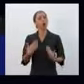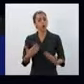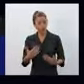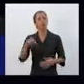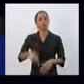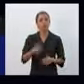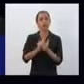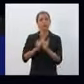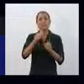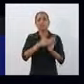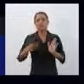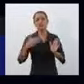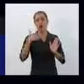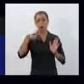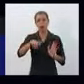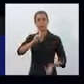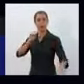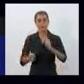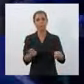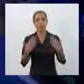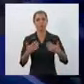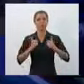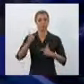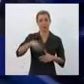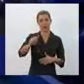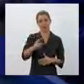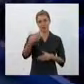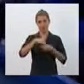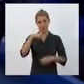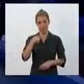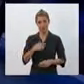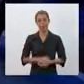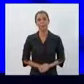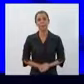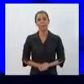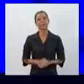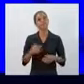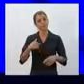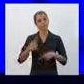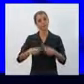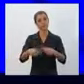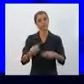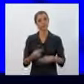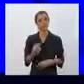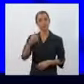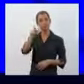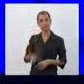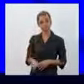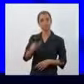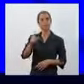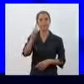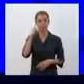historia para siempre entonces pero a todos a continuación tiene la palabra el candidato alberto